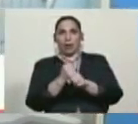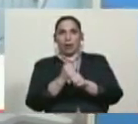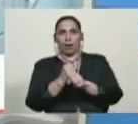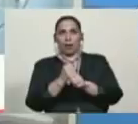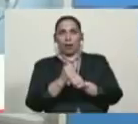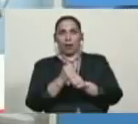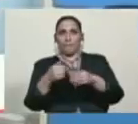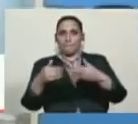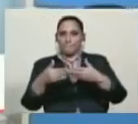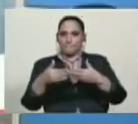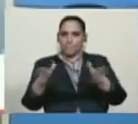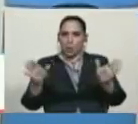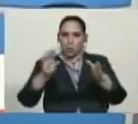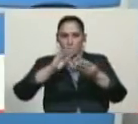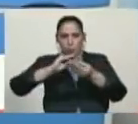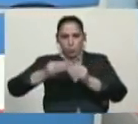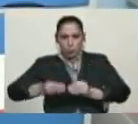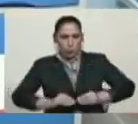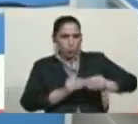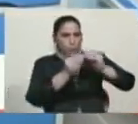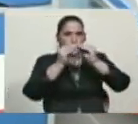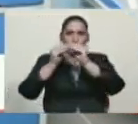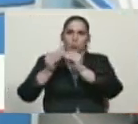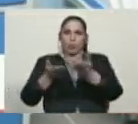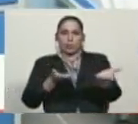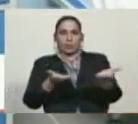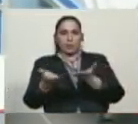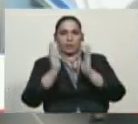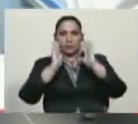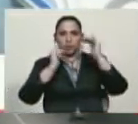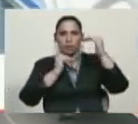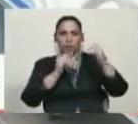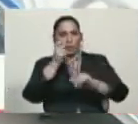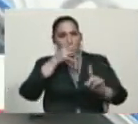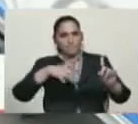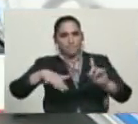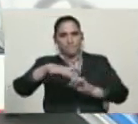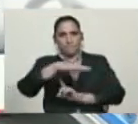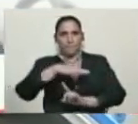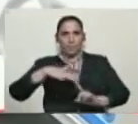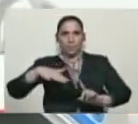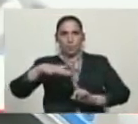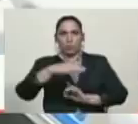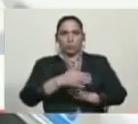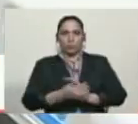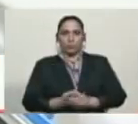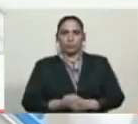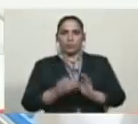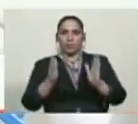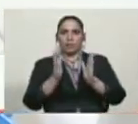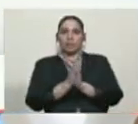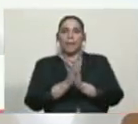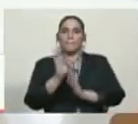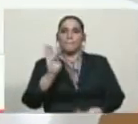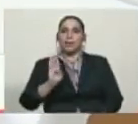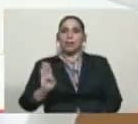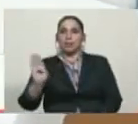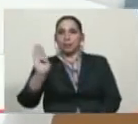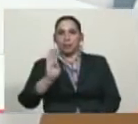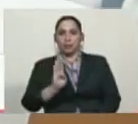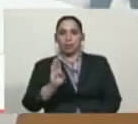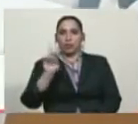apertura y reinauguración de los servicios que atienden la población de sant verdad de san bernardino y la candelaria